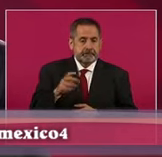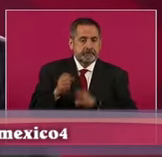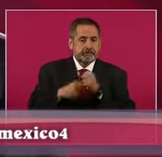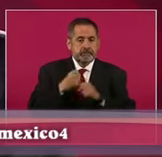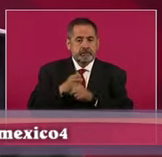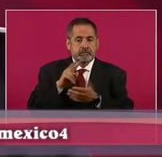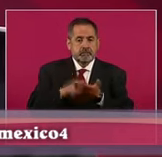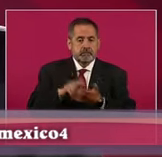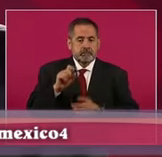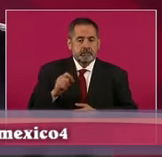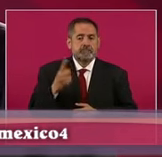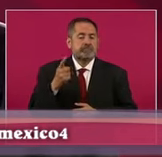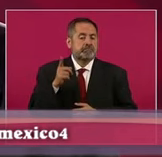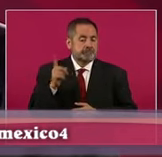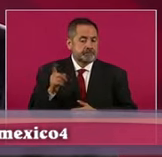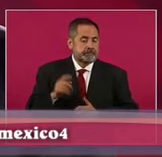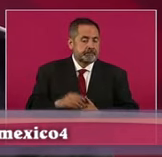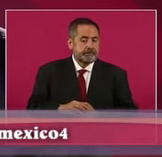20/10/2021